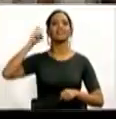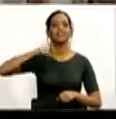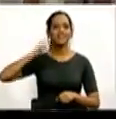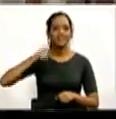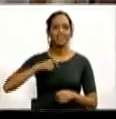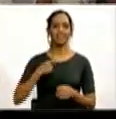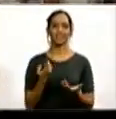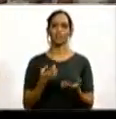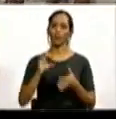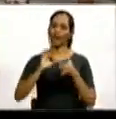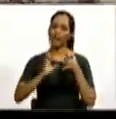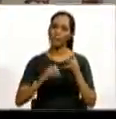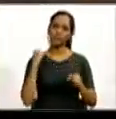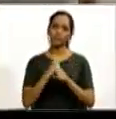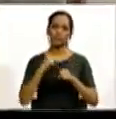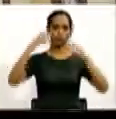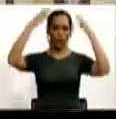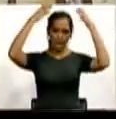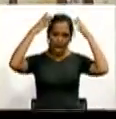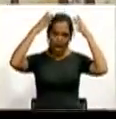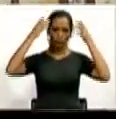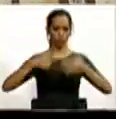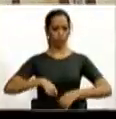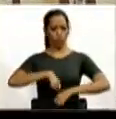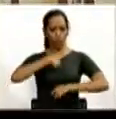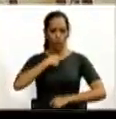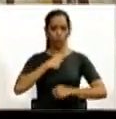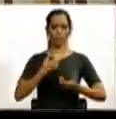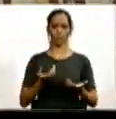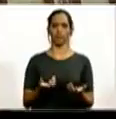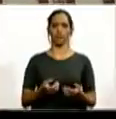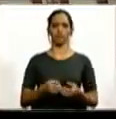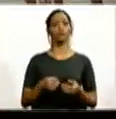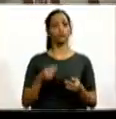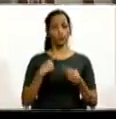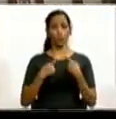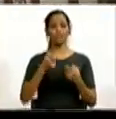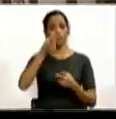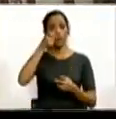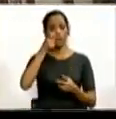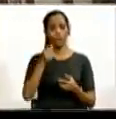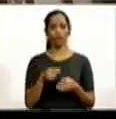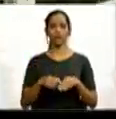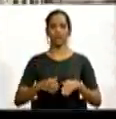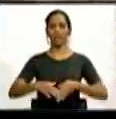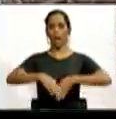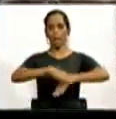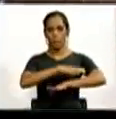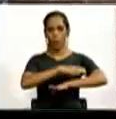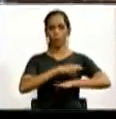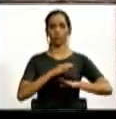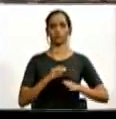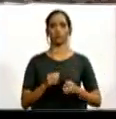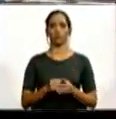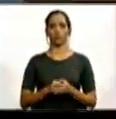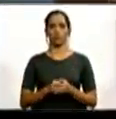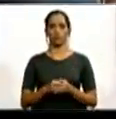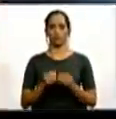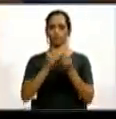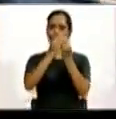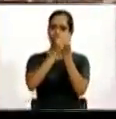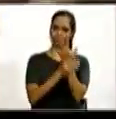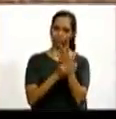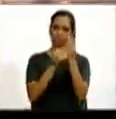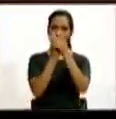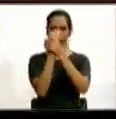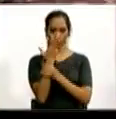implementos de trabajo, hermano, sus cascos, sus uniformes, sus dotaciones. Los implementos de seguridad. Claro. Y las botas. Casco, el slack completo de la camisa